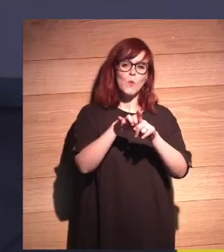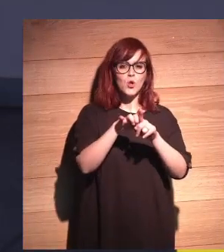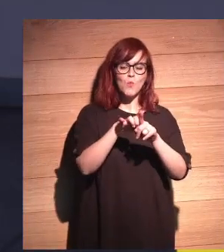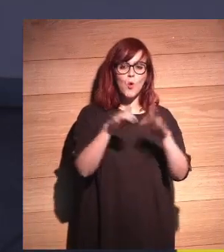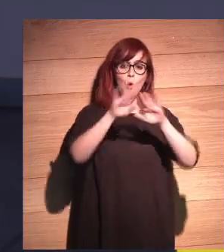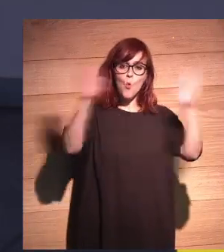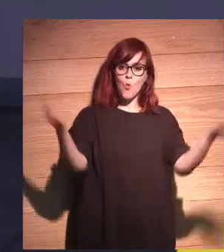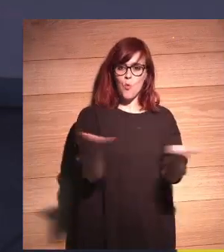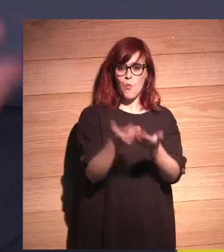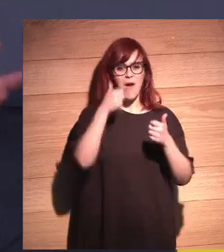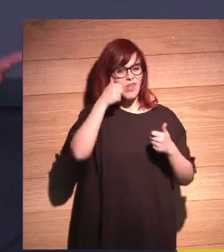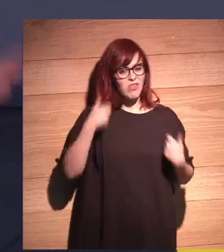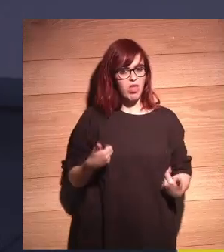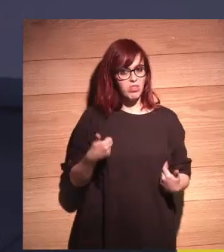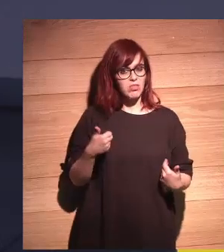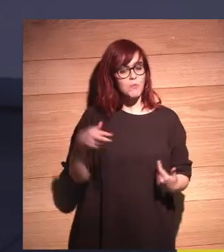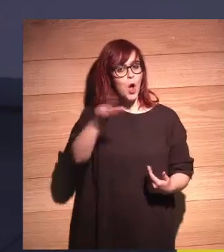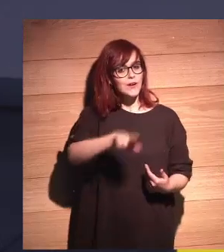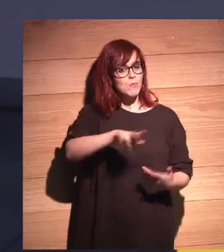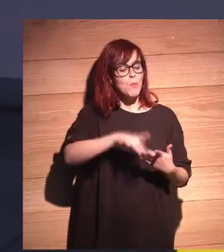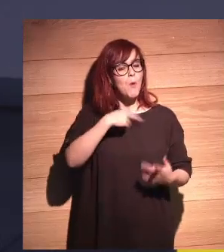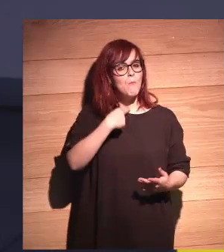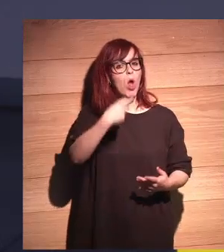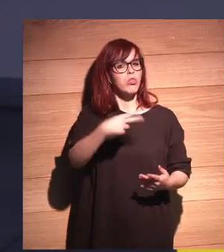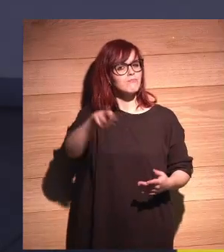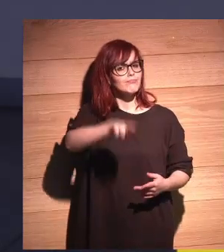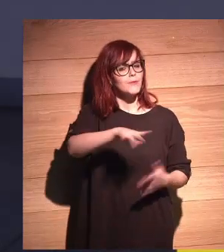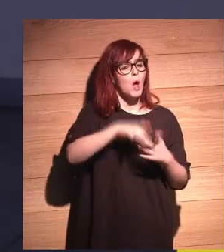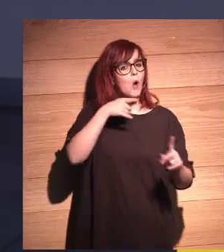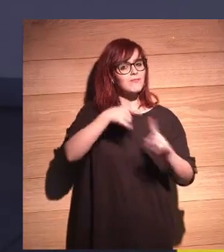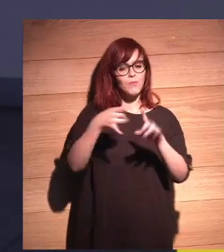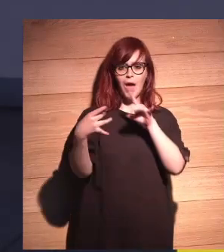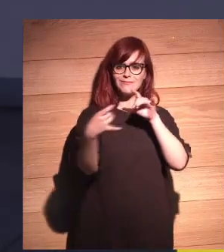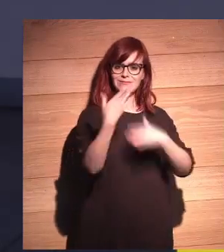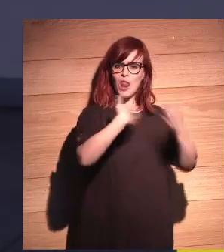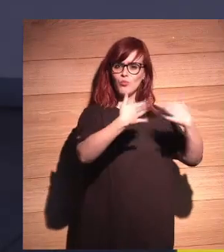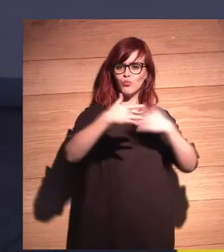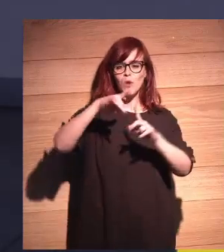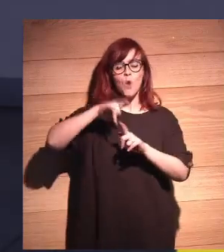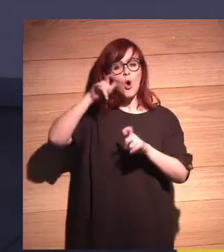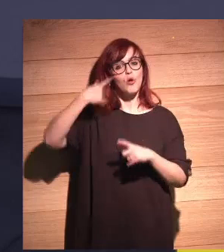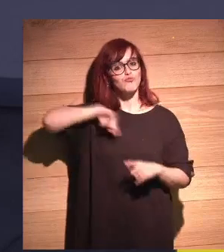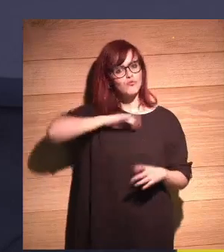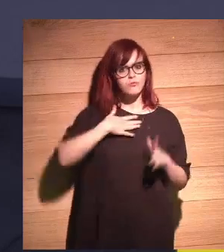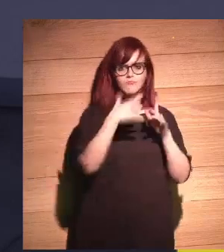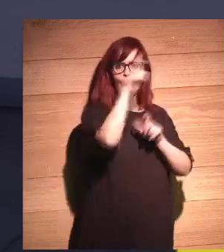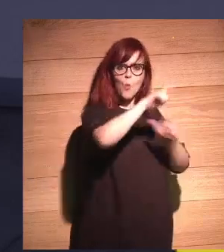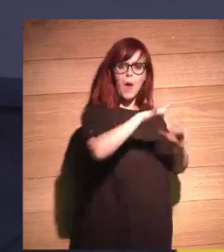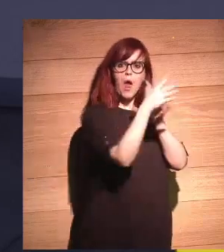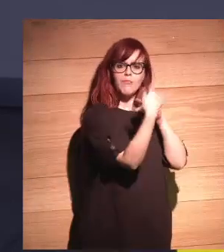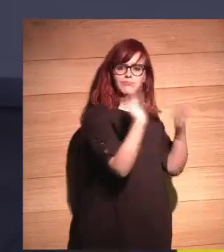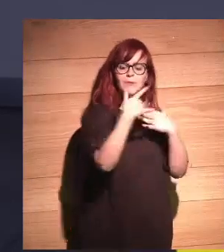estamos recuperando paradójicamente la voz para interactuar entre nosotros y sobre todo con las máquinas.